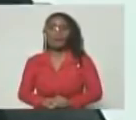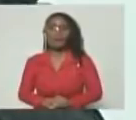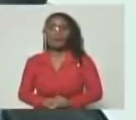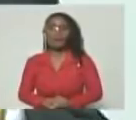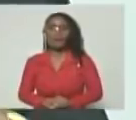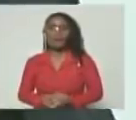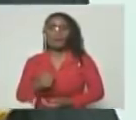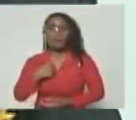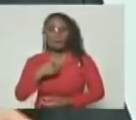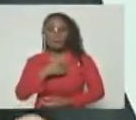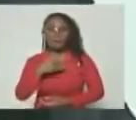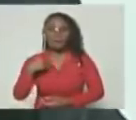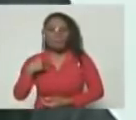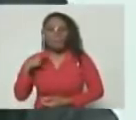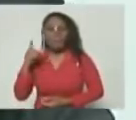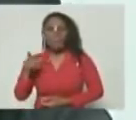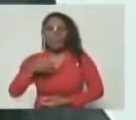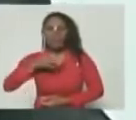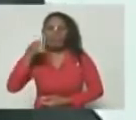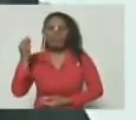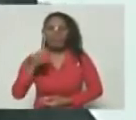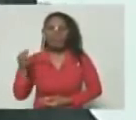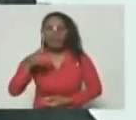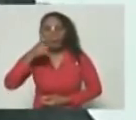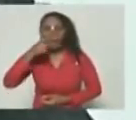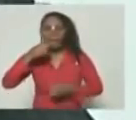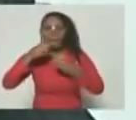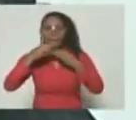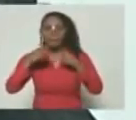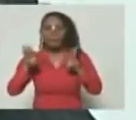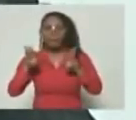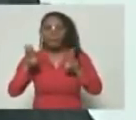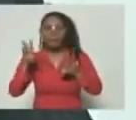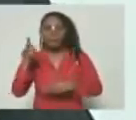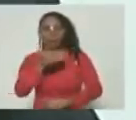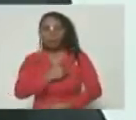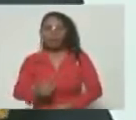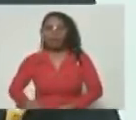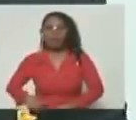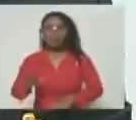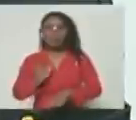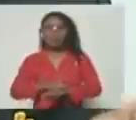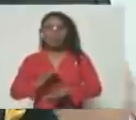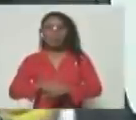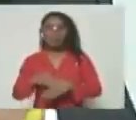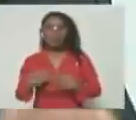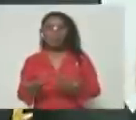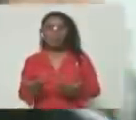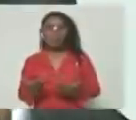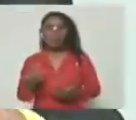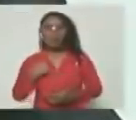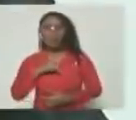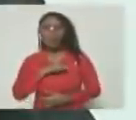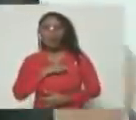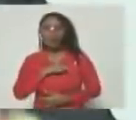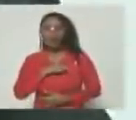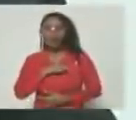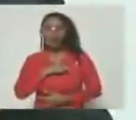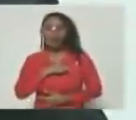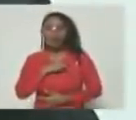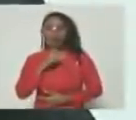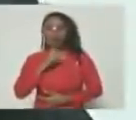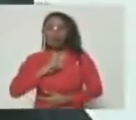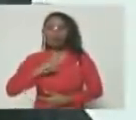Yo quería decirle estas verdades y en público, presidente, porque nuestros enemigos de